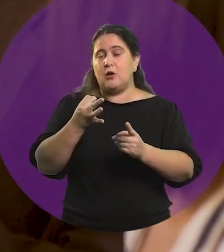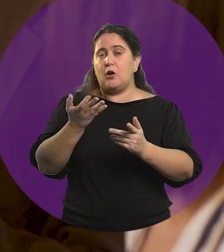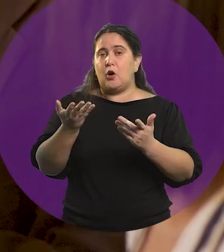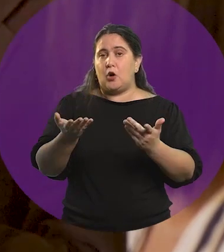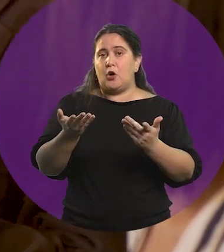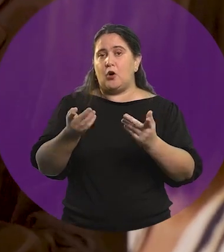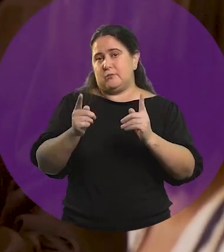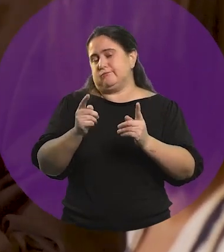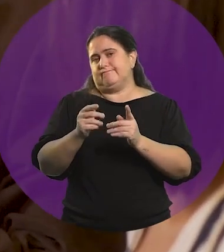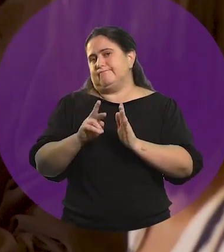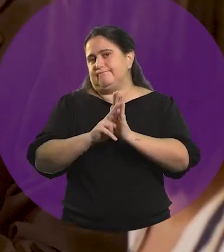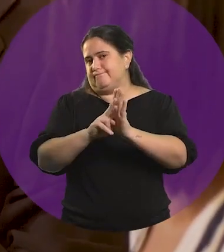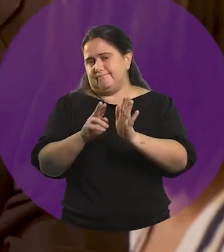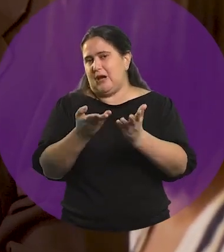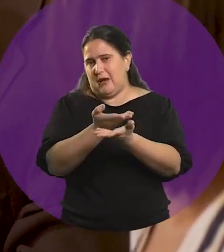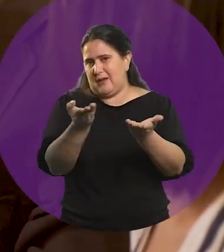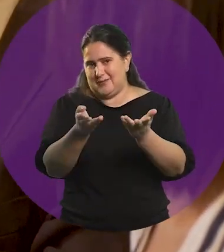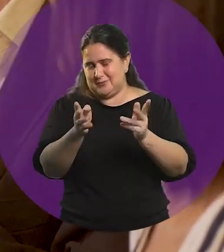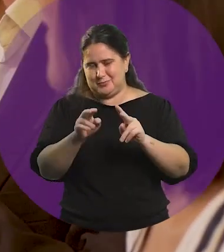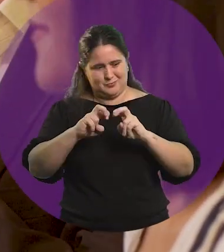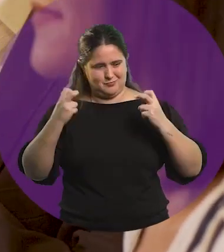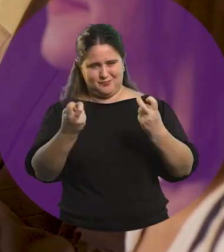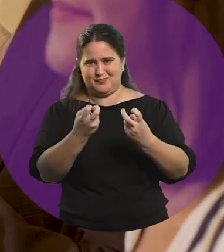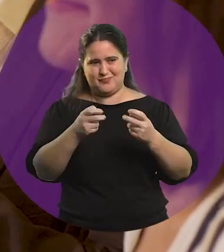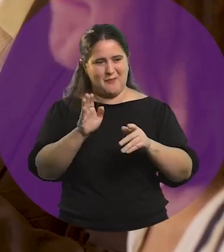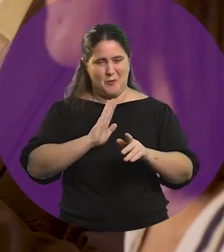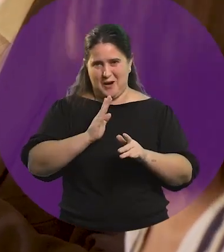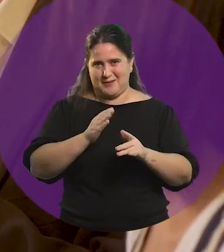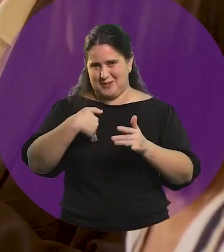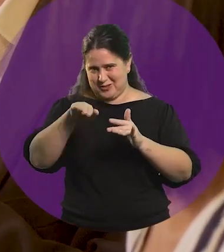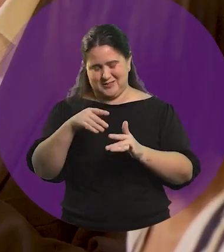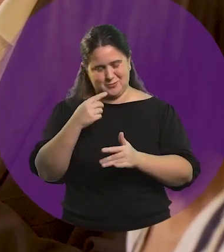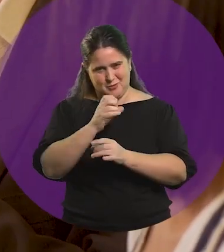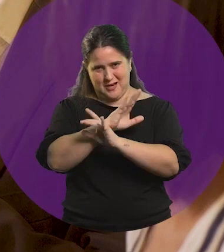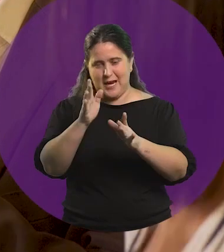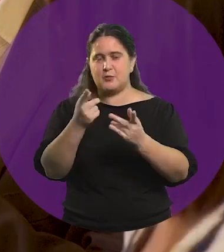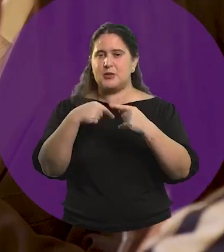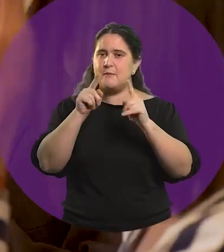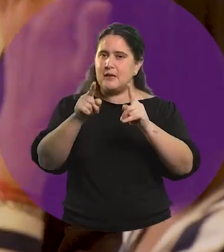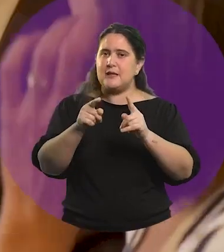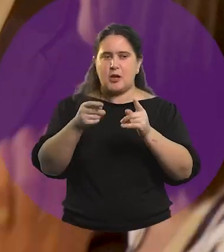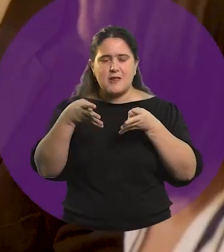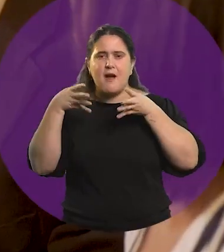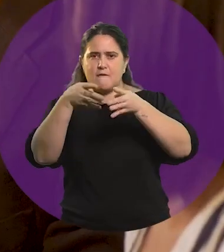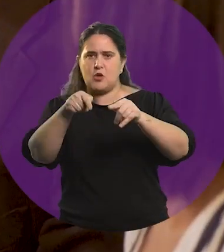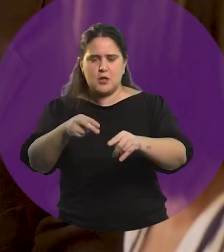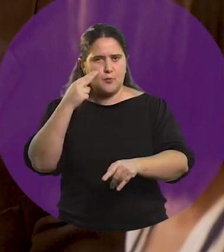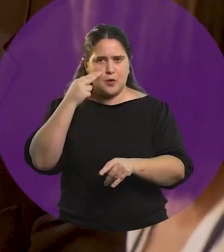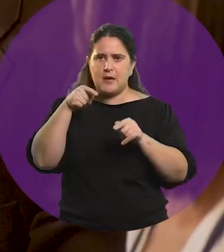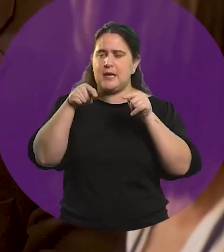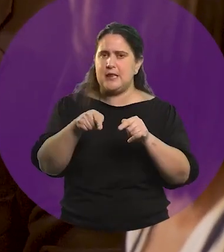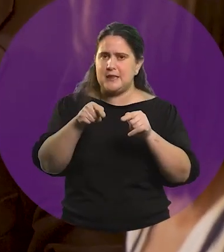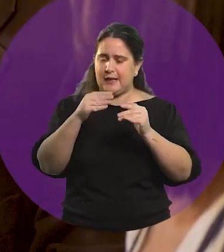el mensaje está representado bastante en esta sala. Las dimensiones de este conflicto, de este desafío, de este